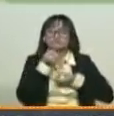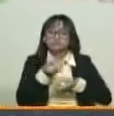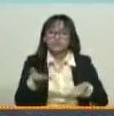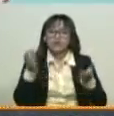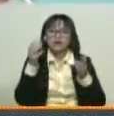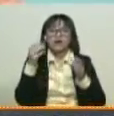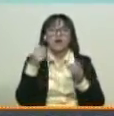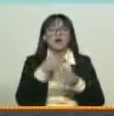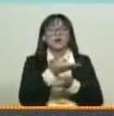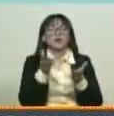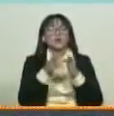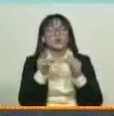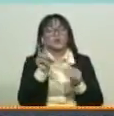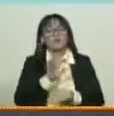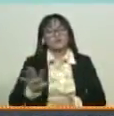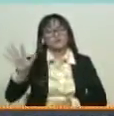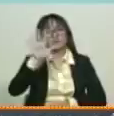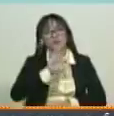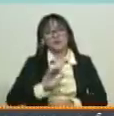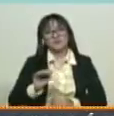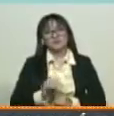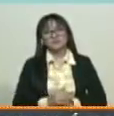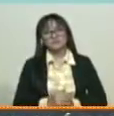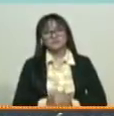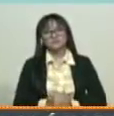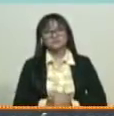a todos los venezolanos y a todas las venezolanas.